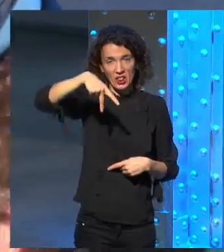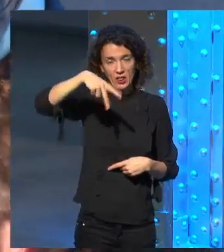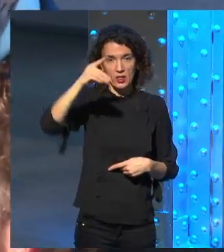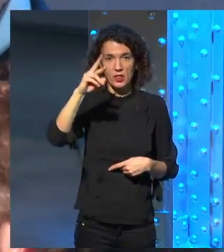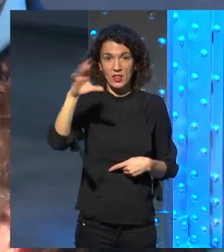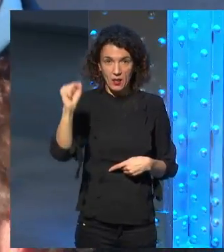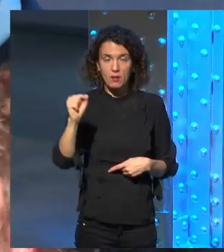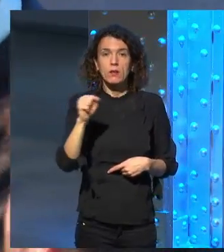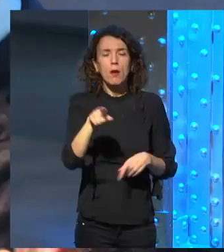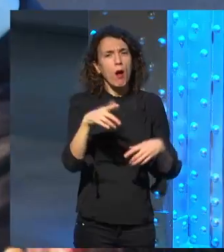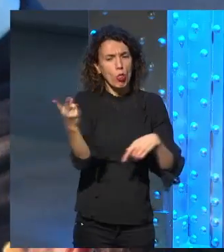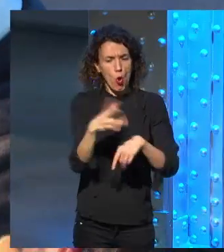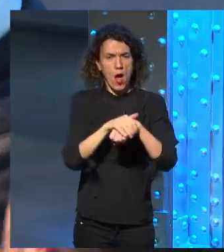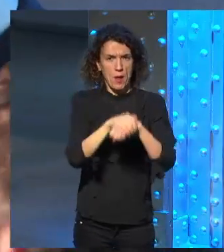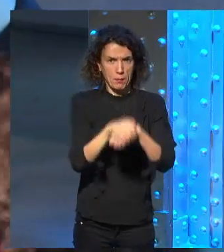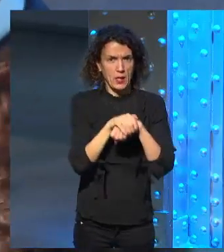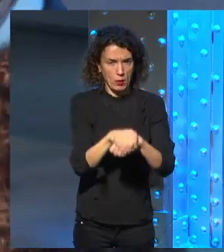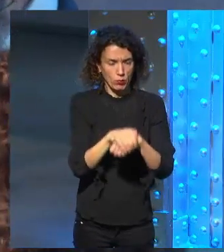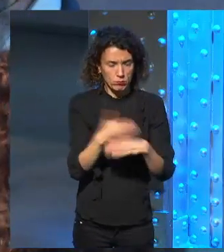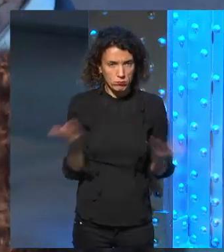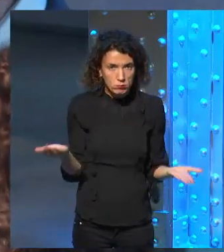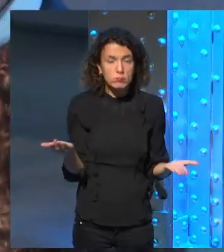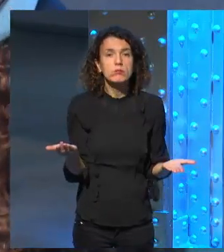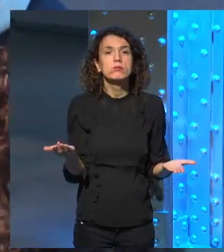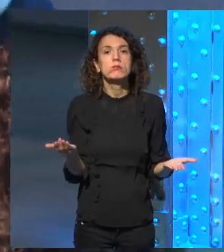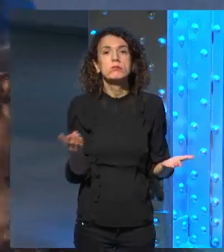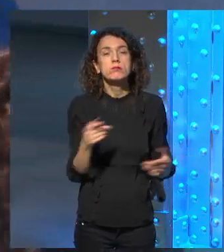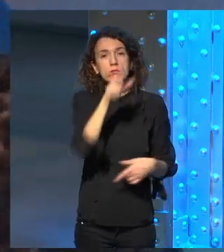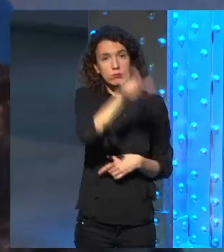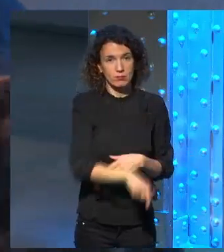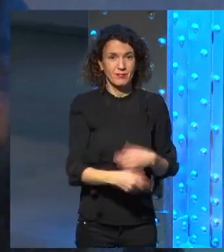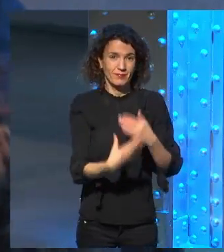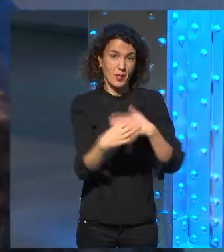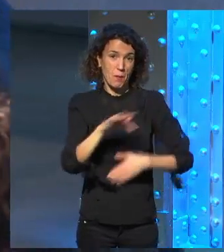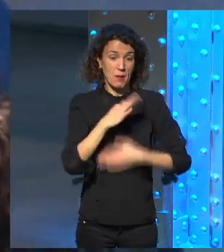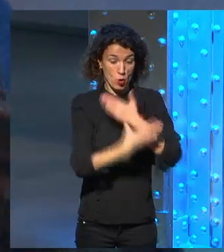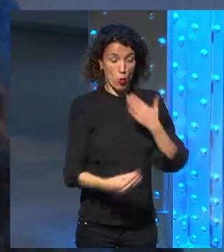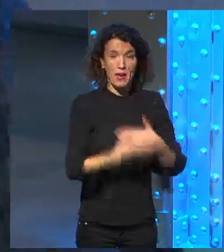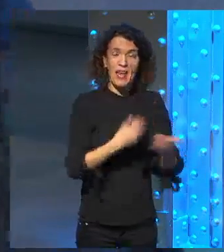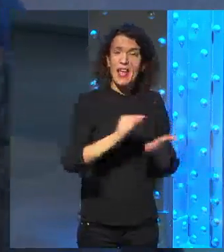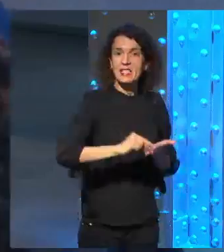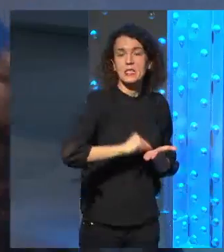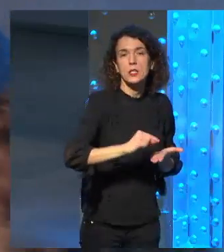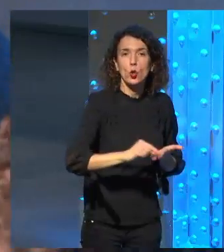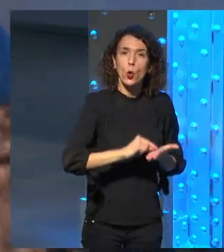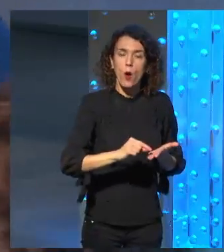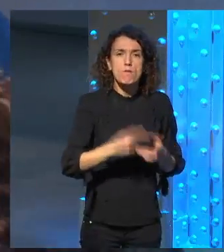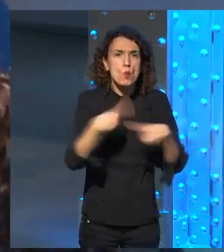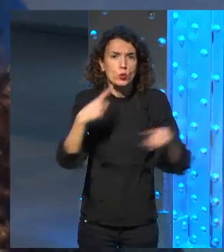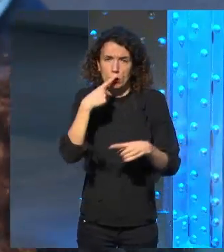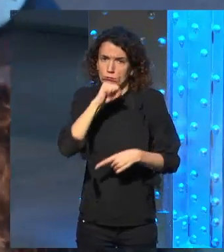¿no? Que son muy amigos, ¿no? Kertész era un escritor muy, muy melómano,